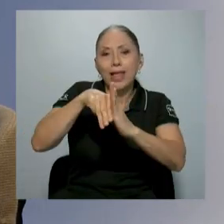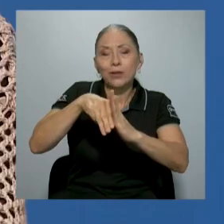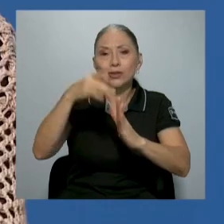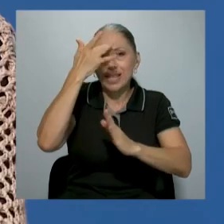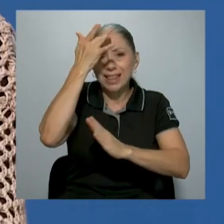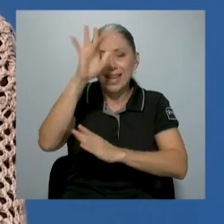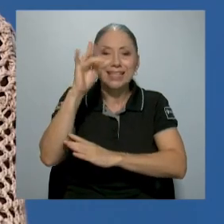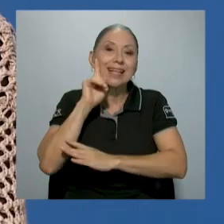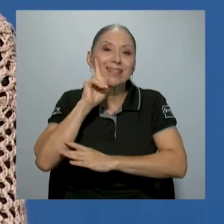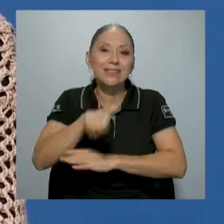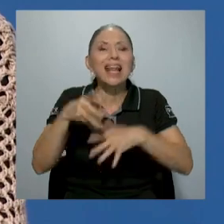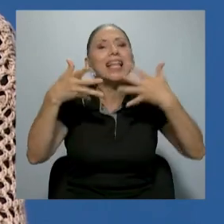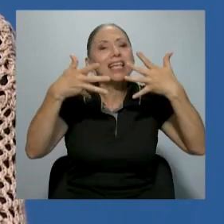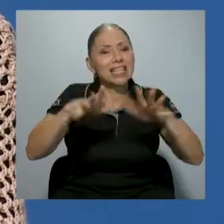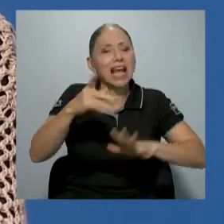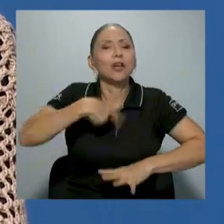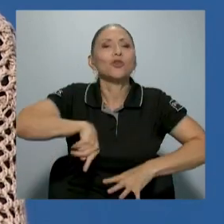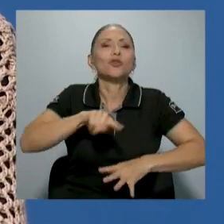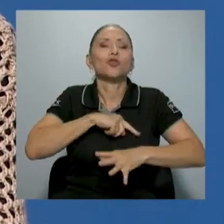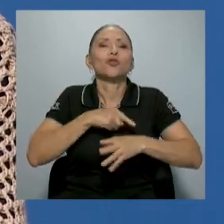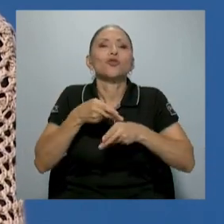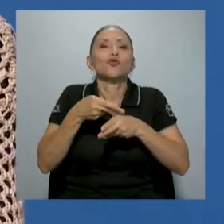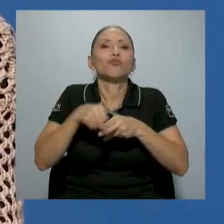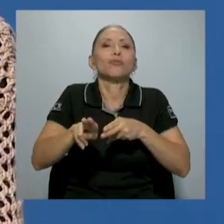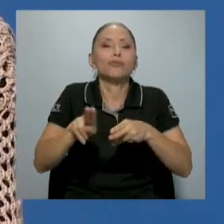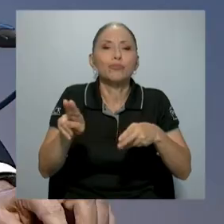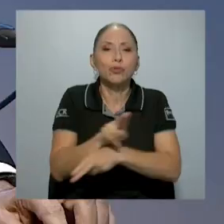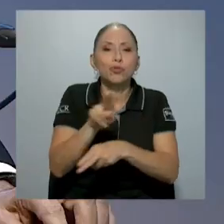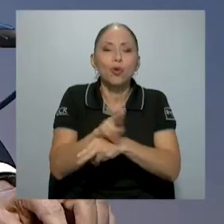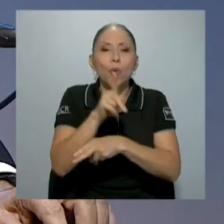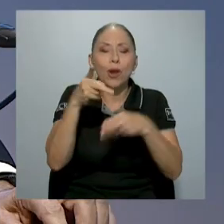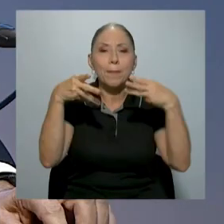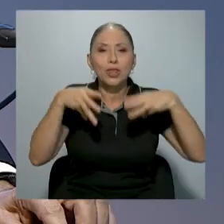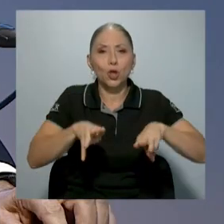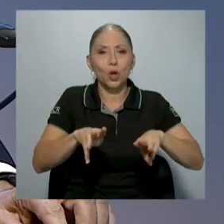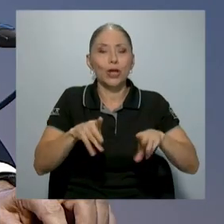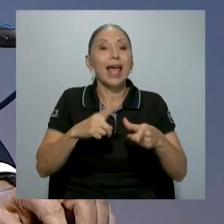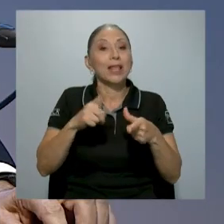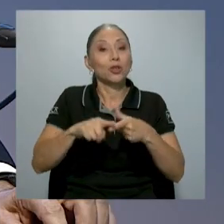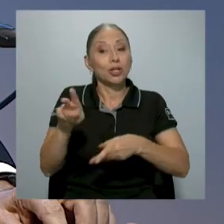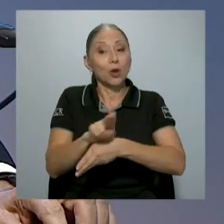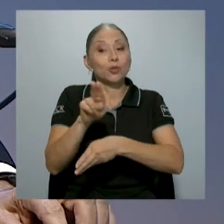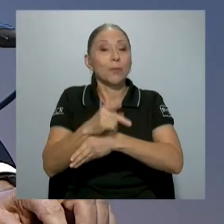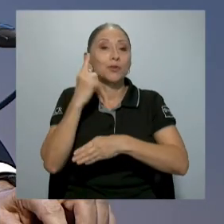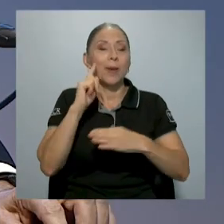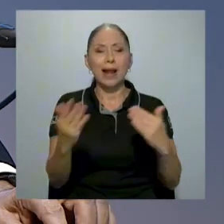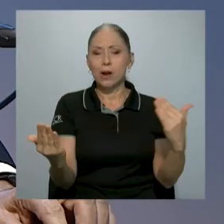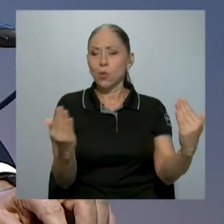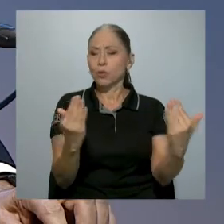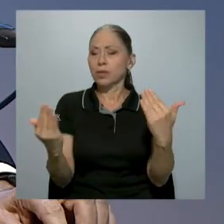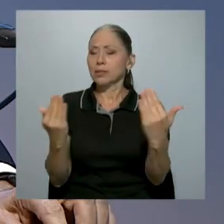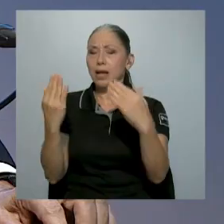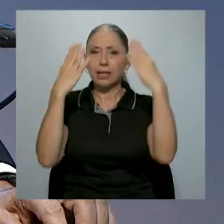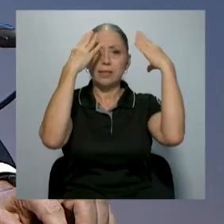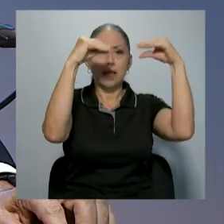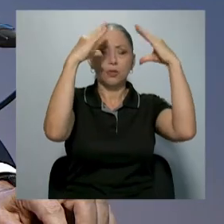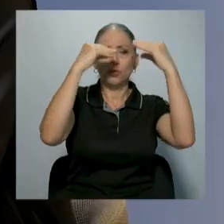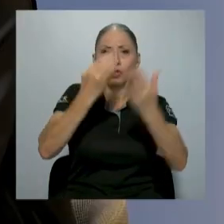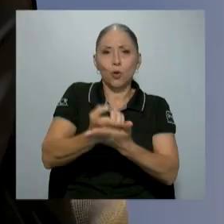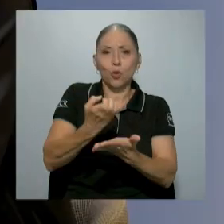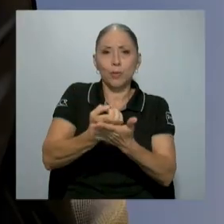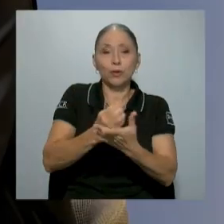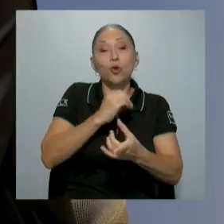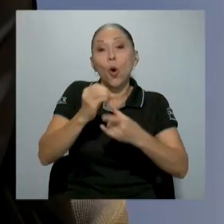una metodología. Entonces, mucho de lo que nos sirvió también fue para contrastar, por ejemplo, datos económicos o informes oficiales